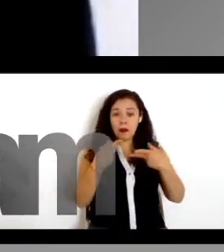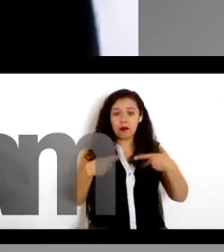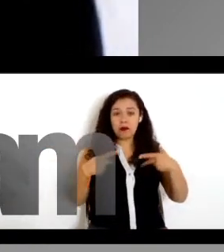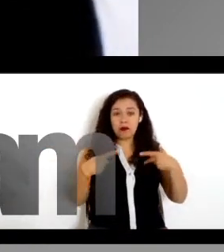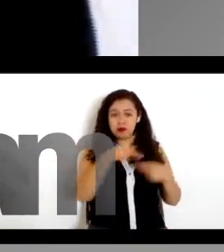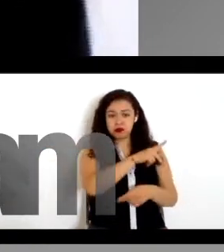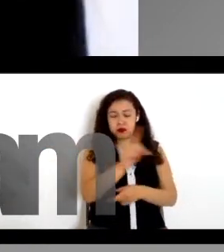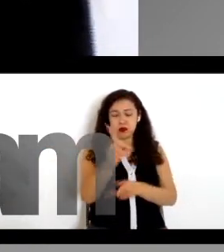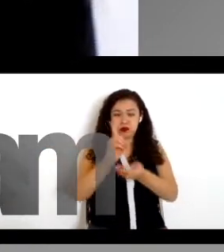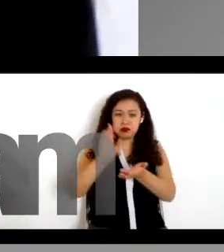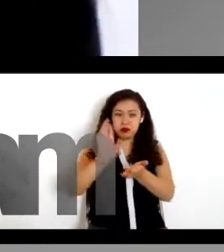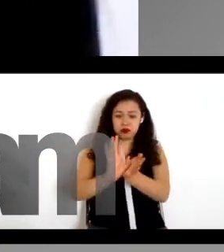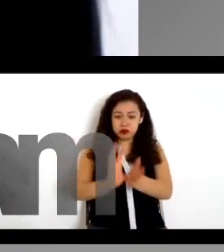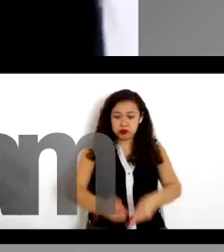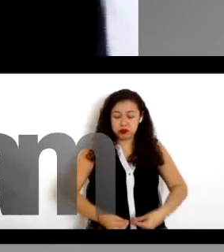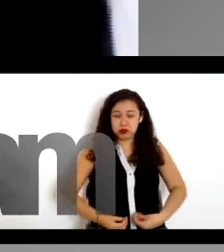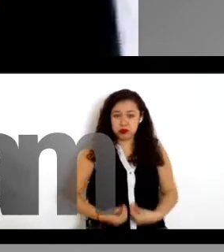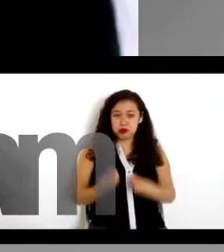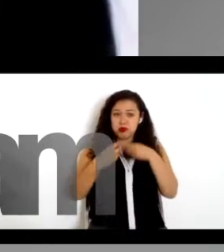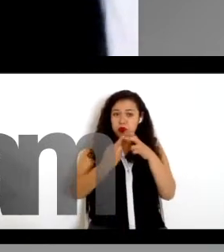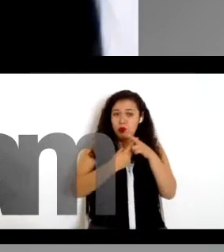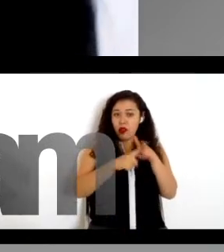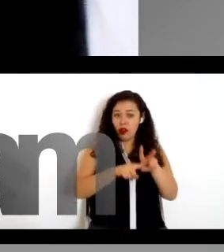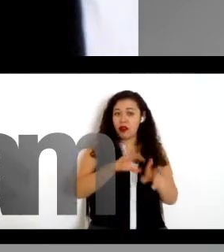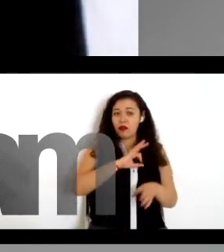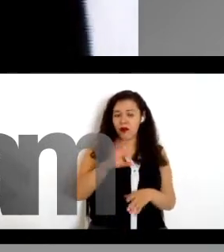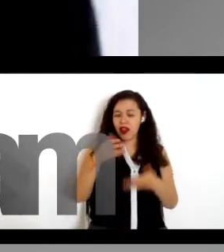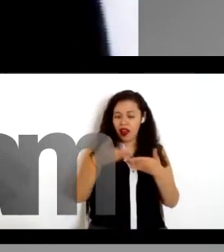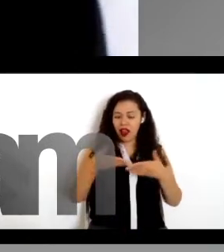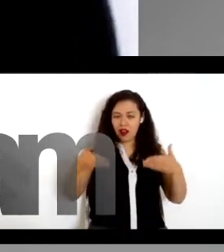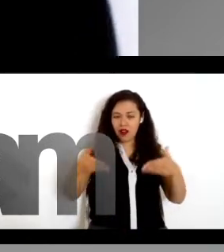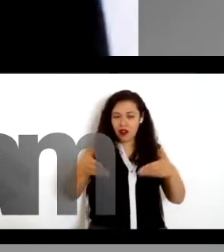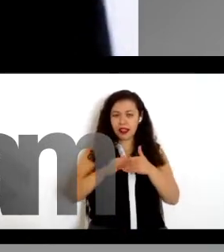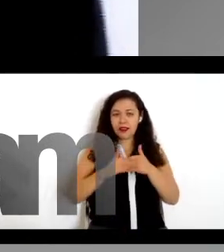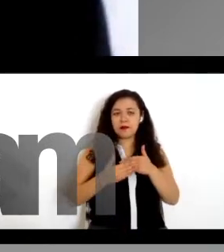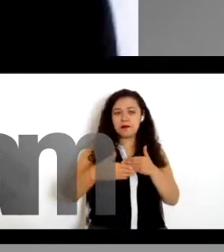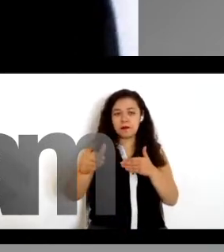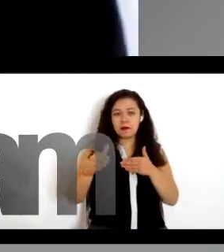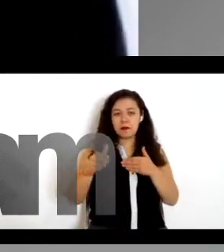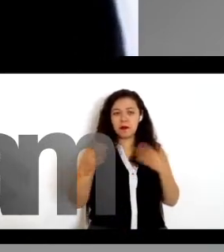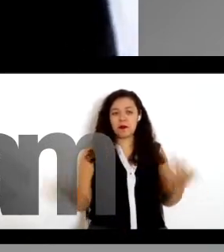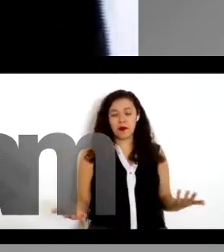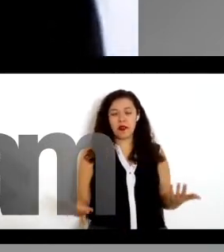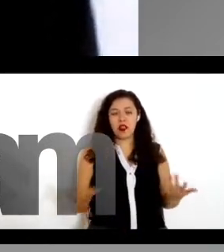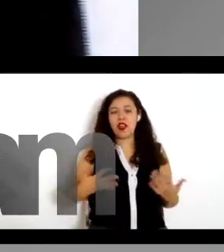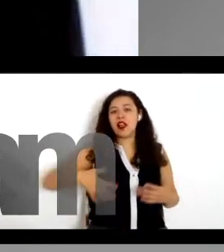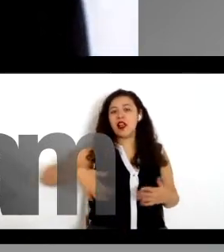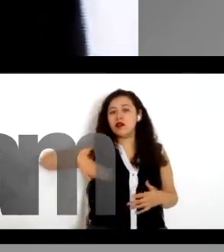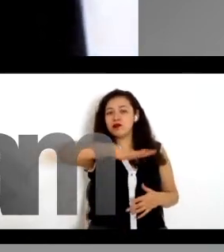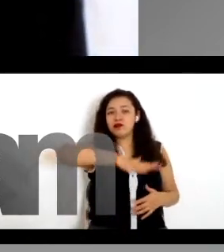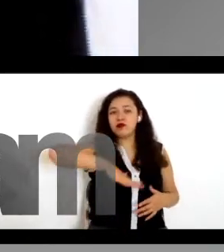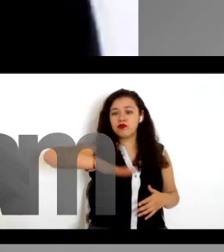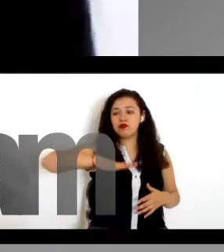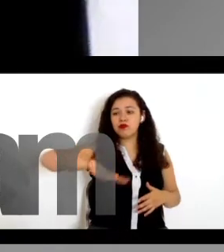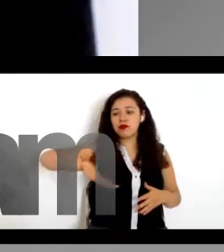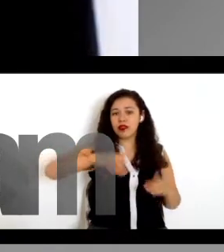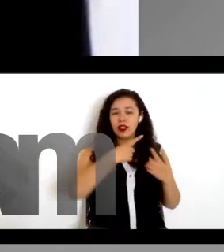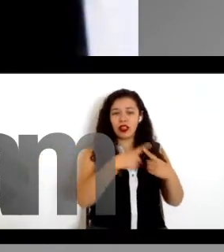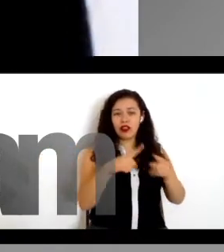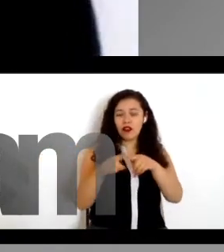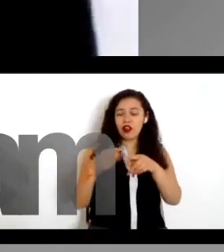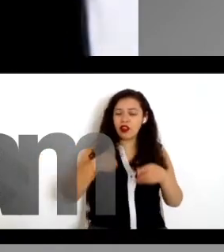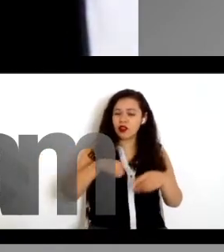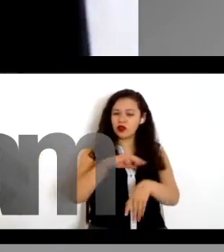y entonces en ese momento es importante que en los diferentes actores vayamos colaborando